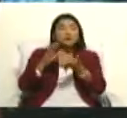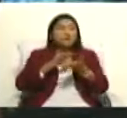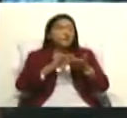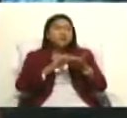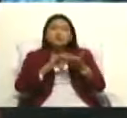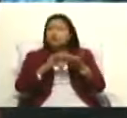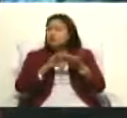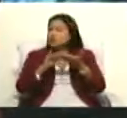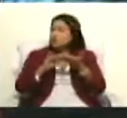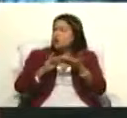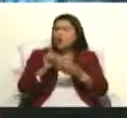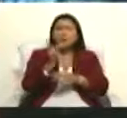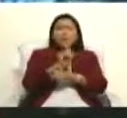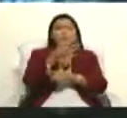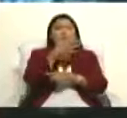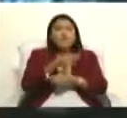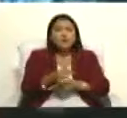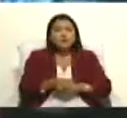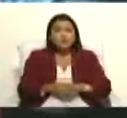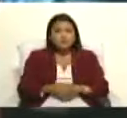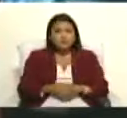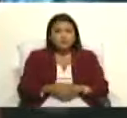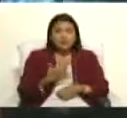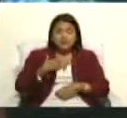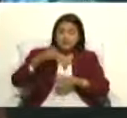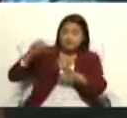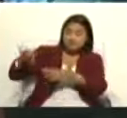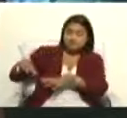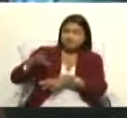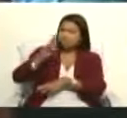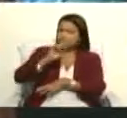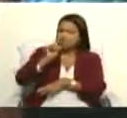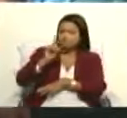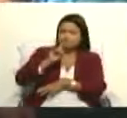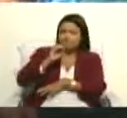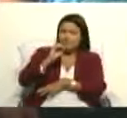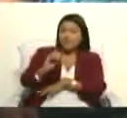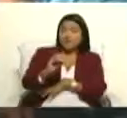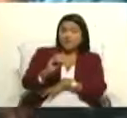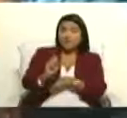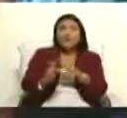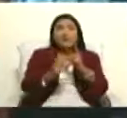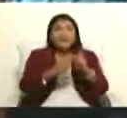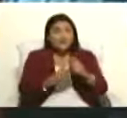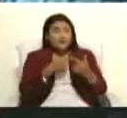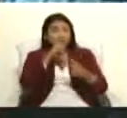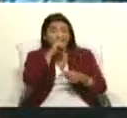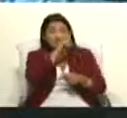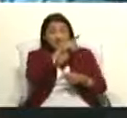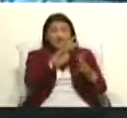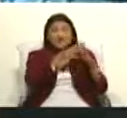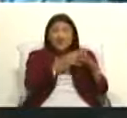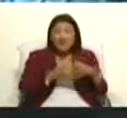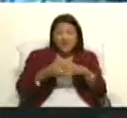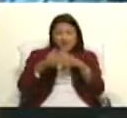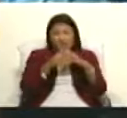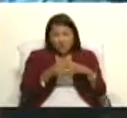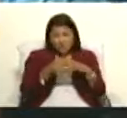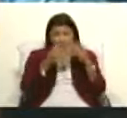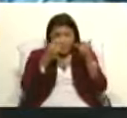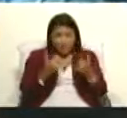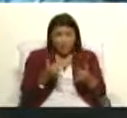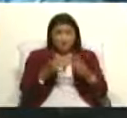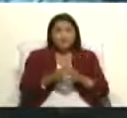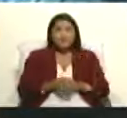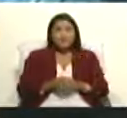vía y este pueblo ha demostrado que no se rinde y ahora el imperialismo porque es el imperialismo quien está detrás de eso el